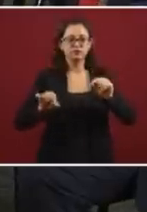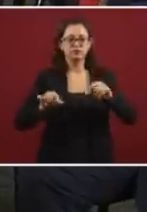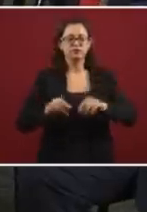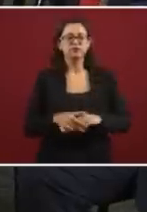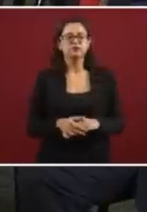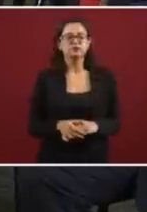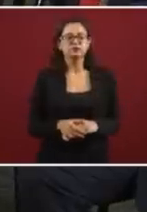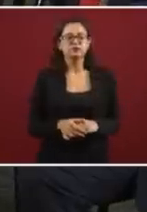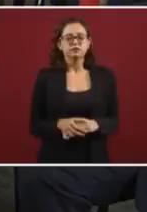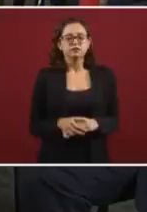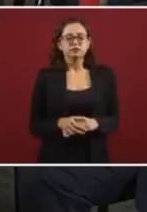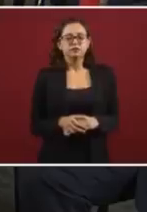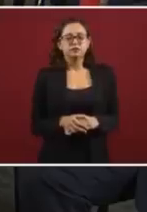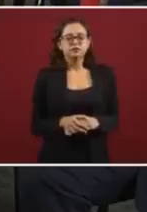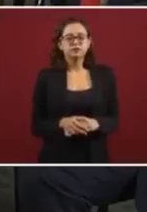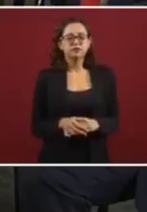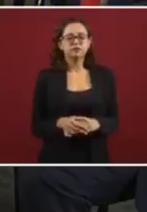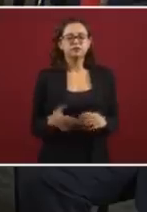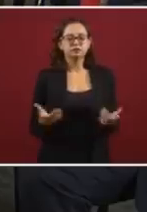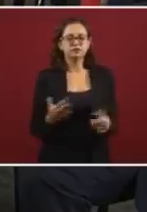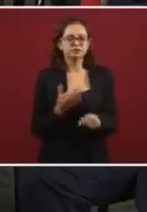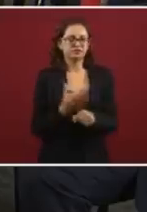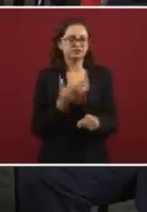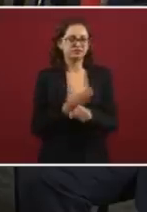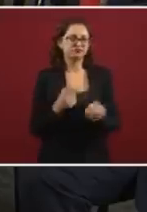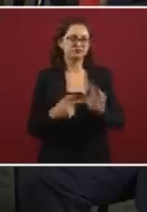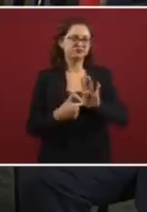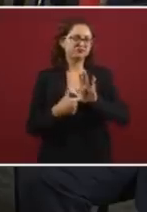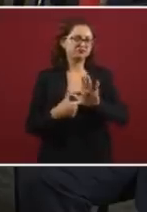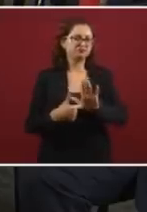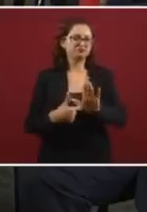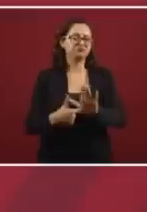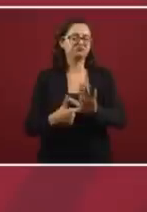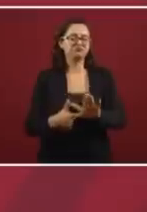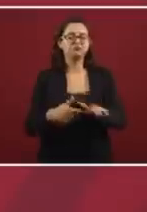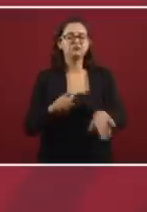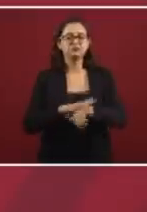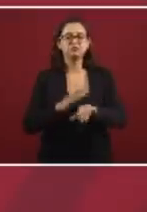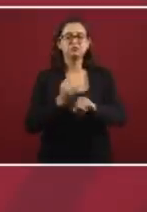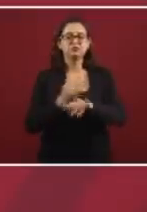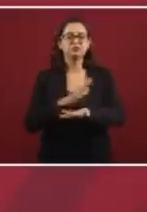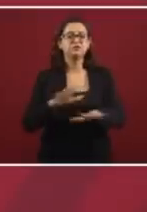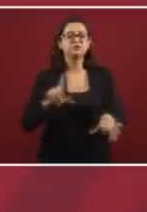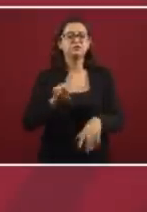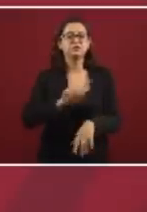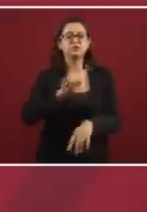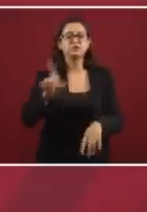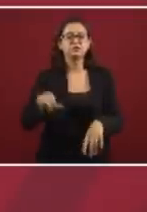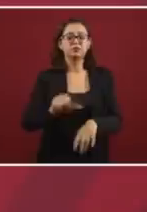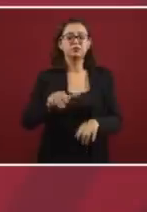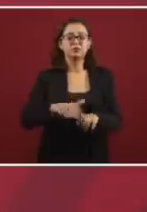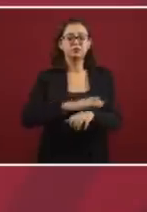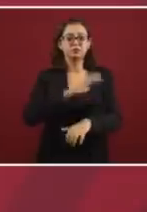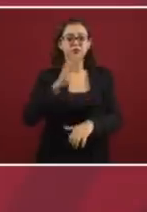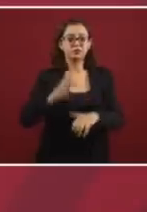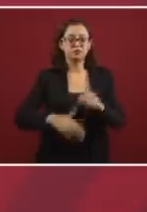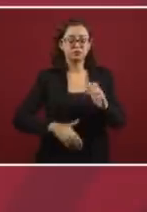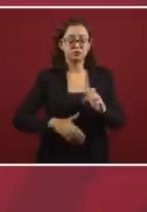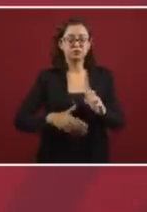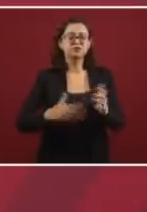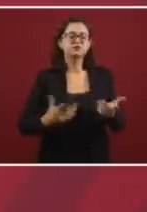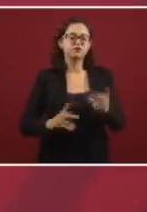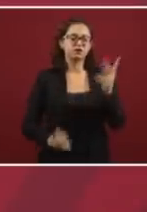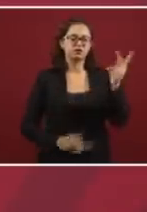vamos a escuchar esta exposición y terminando abrimos para preguntas